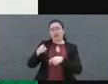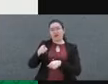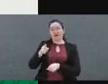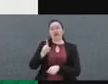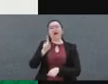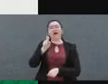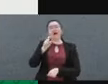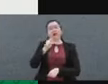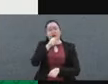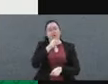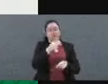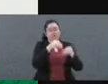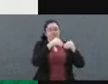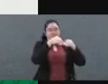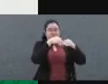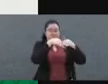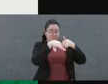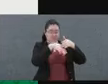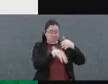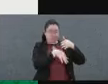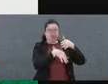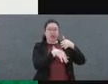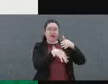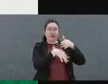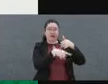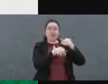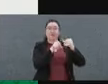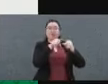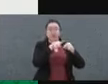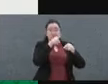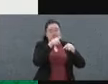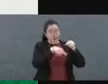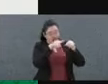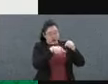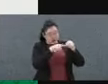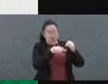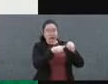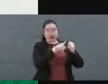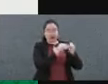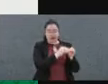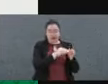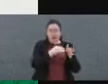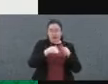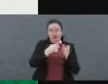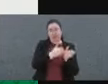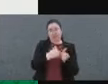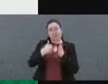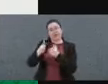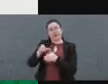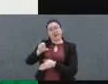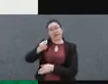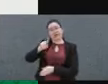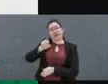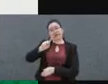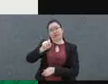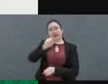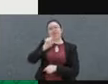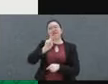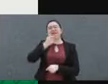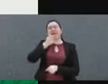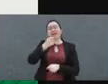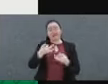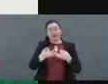de los filtros con esa materia que tiene que ser removida, pasa por el sedimentador, se sedimentan las